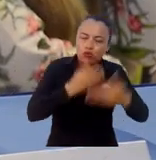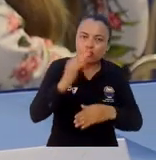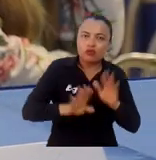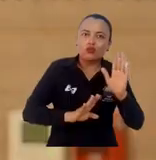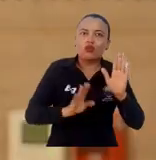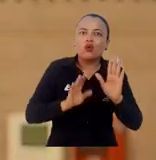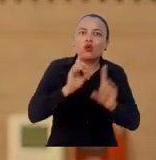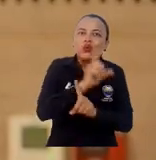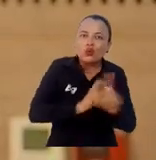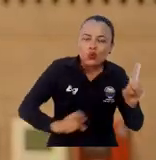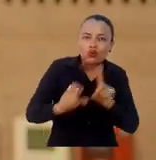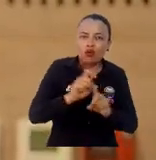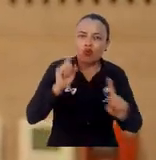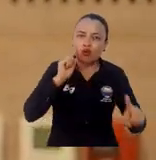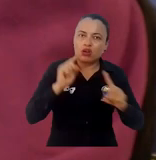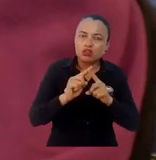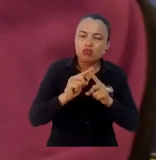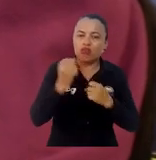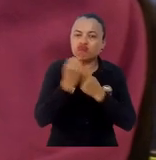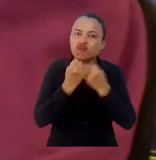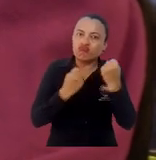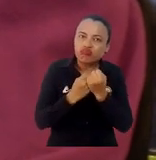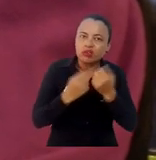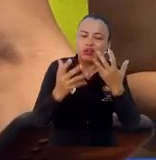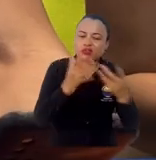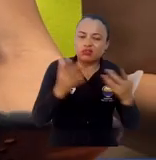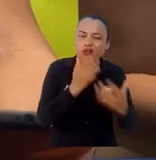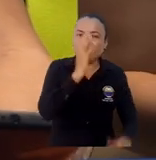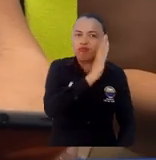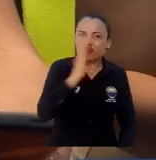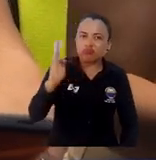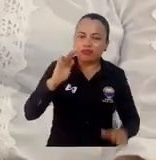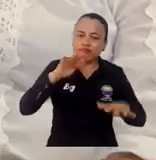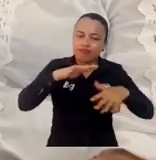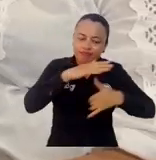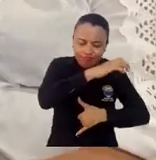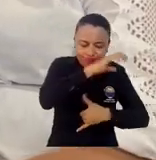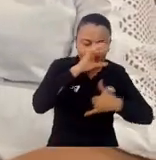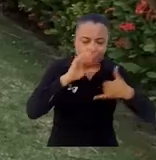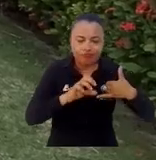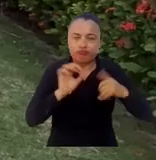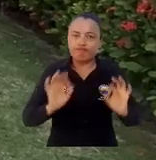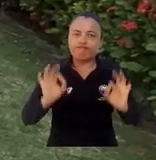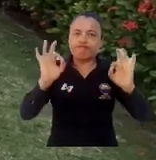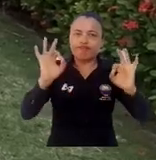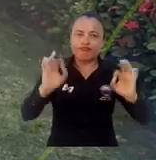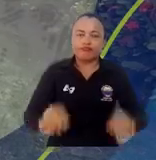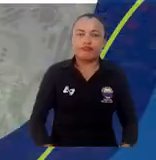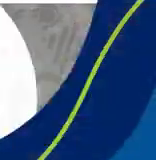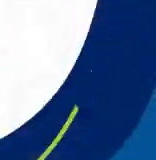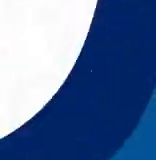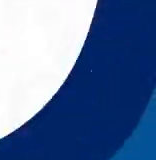esta importante asamblea con el fin de seguir contribuyendo al fortalecimiento del sistema bibliotecario de la región